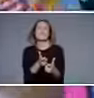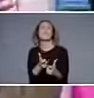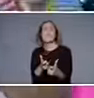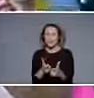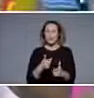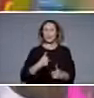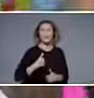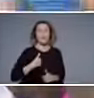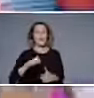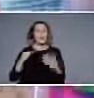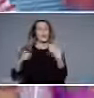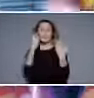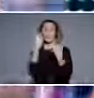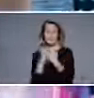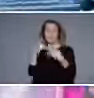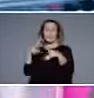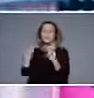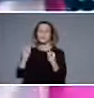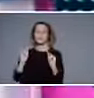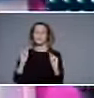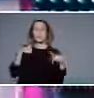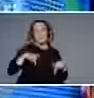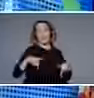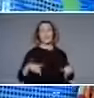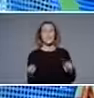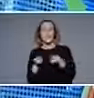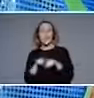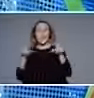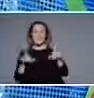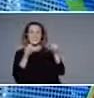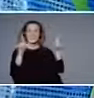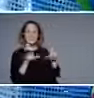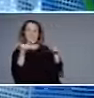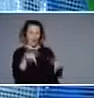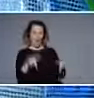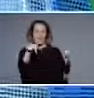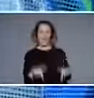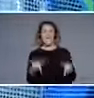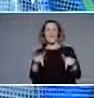yo llegué hasta sexto, pero aquí soy licenciado.